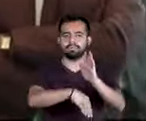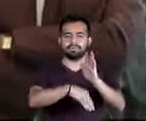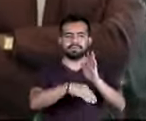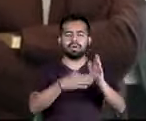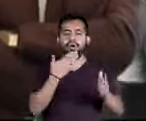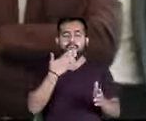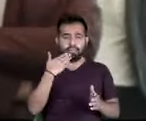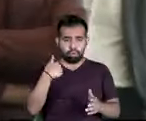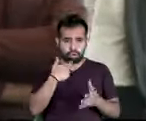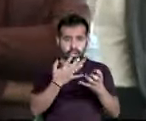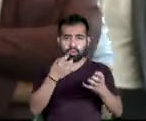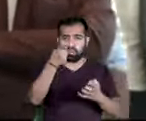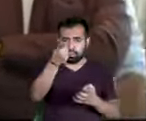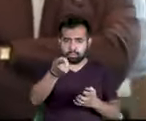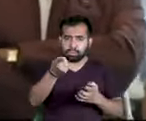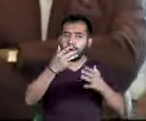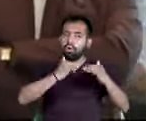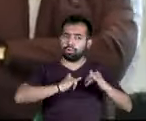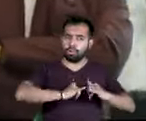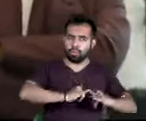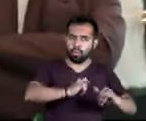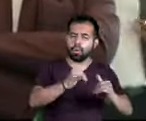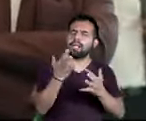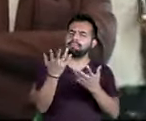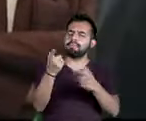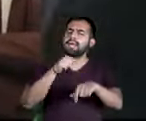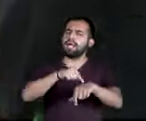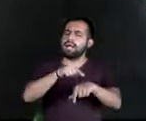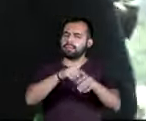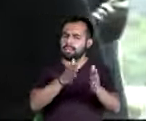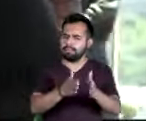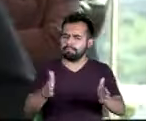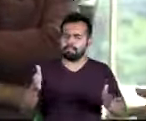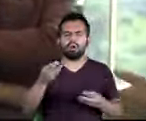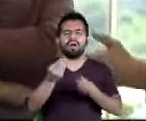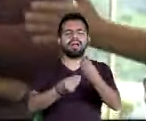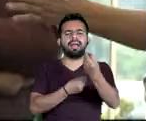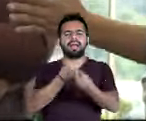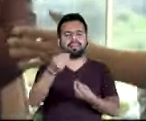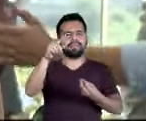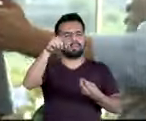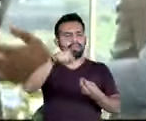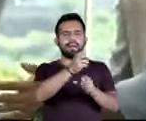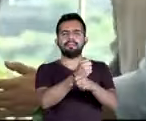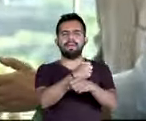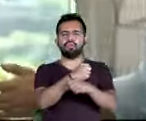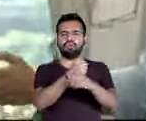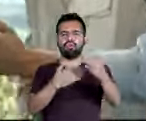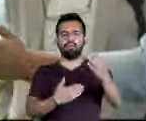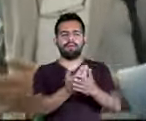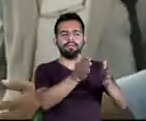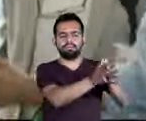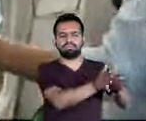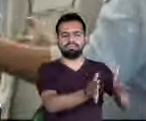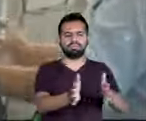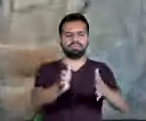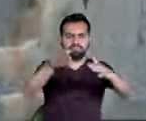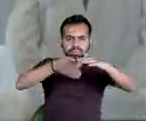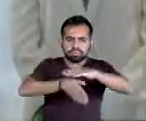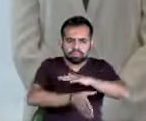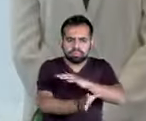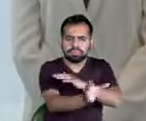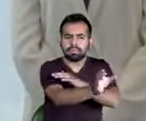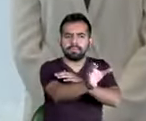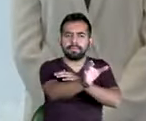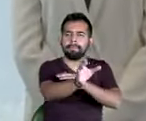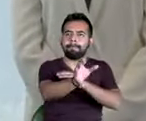usted va a continuar, va a esperar algún tiempo, ¿qué es lo que va a hacer precisamente en torno a esta situación? Muchas gracias